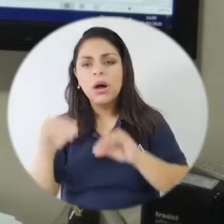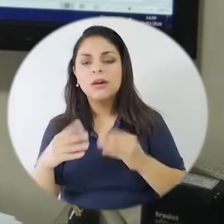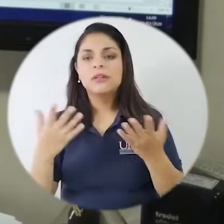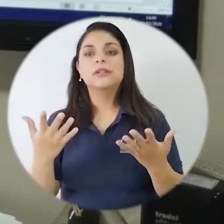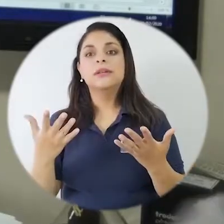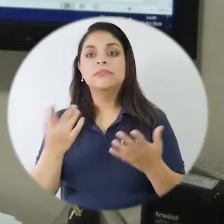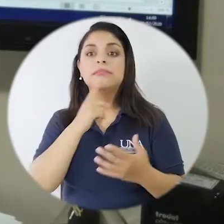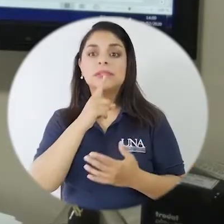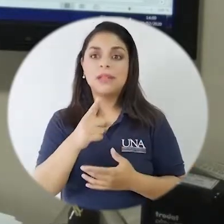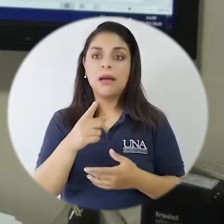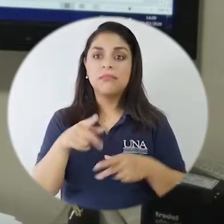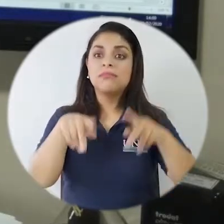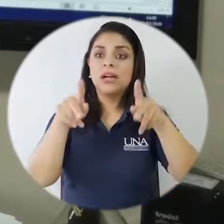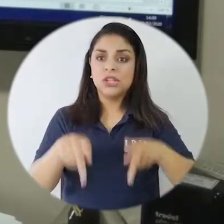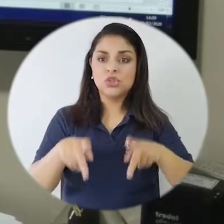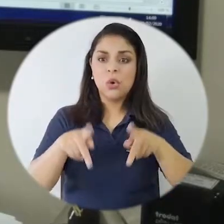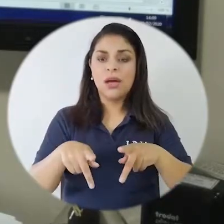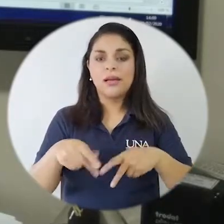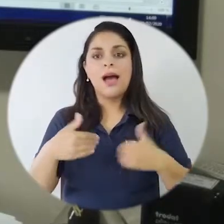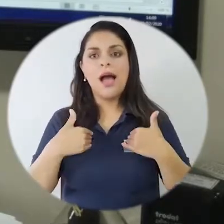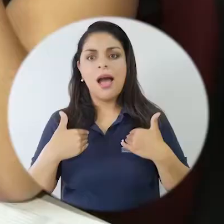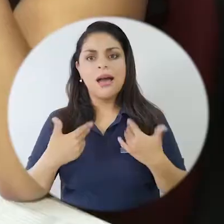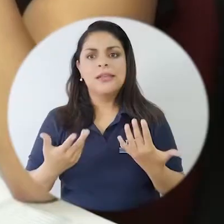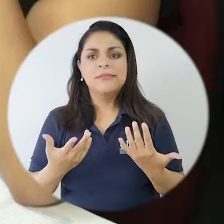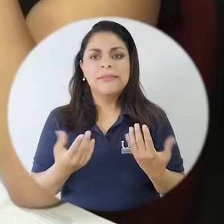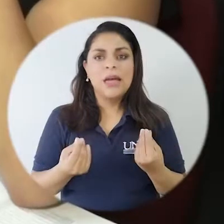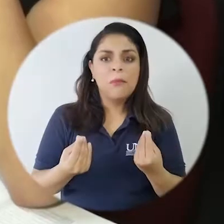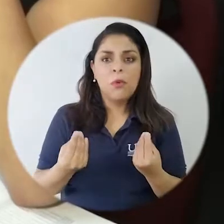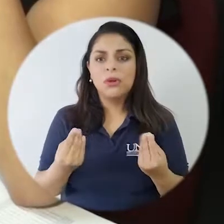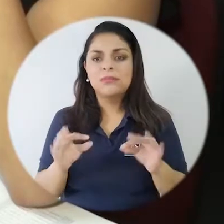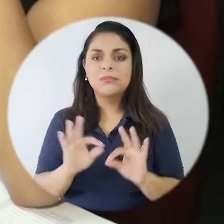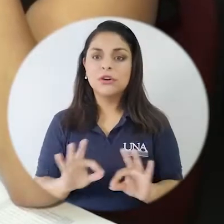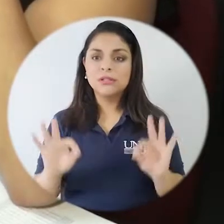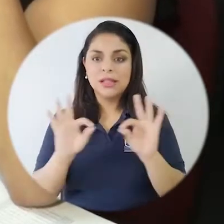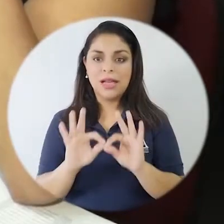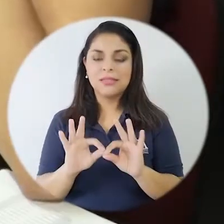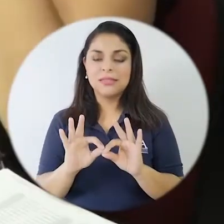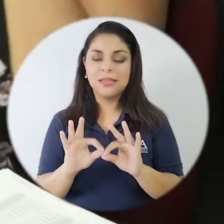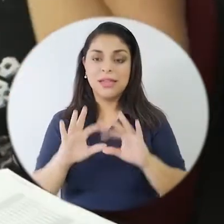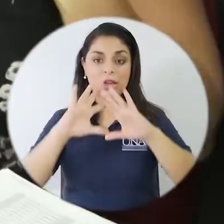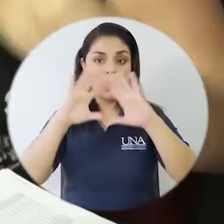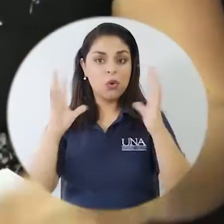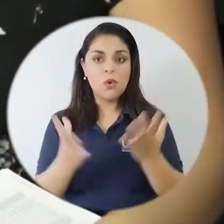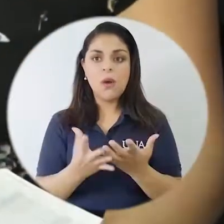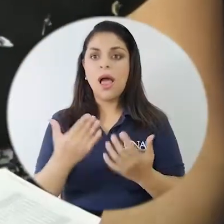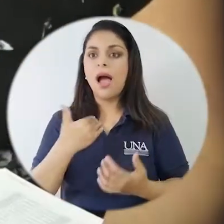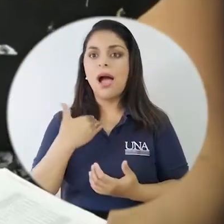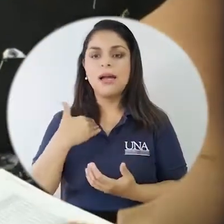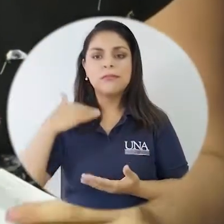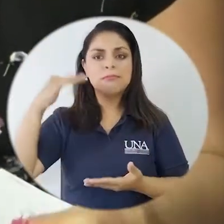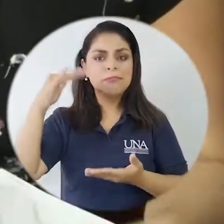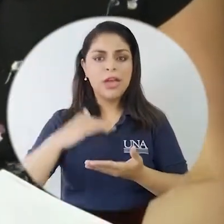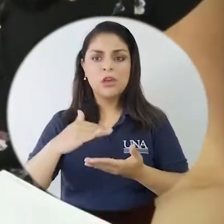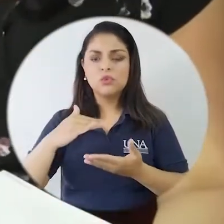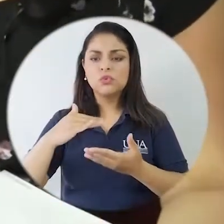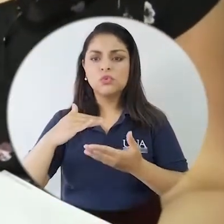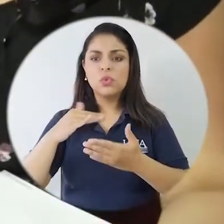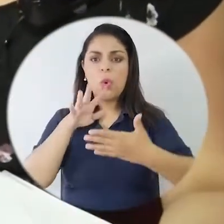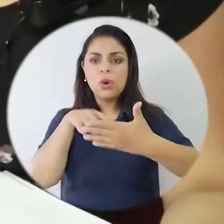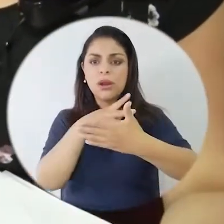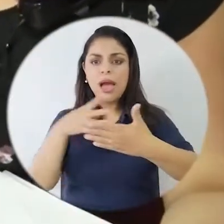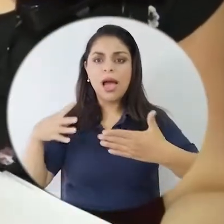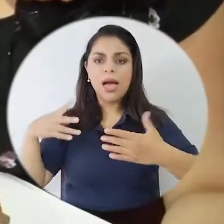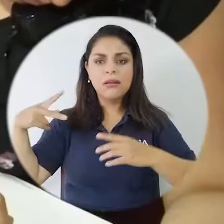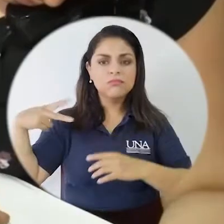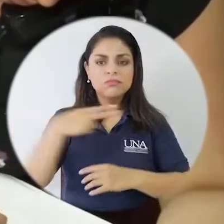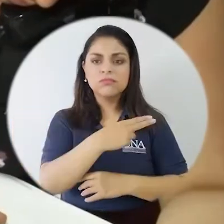la noche, etcétera, y la gente pues también maneja una cuota de temor importante en un contexto donde a nivel global han habido reducciones